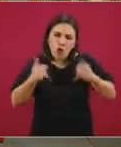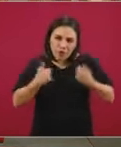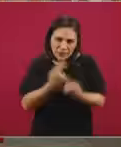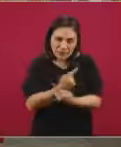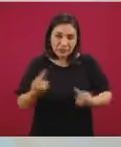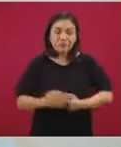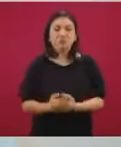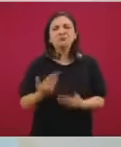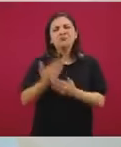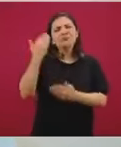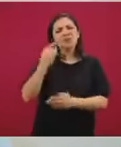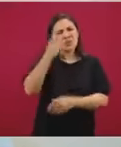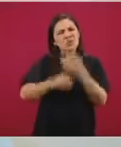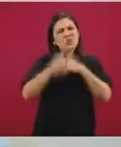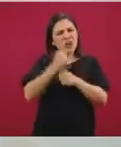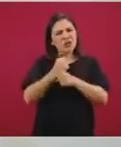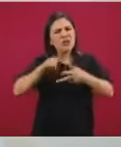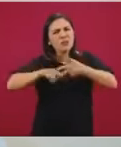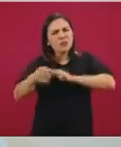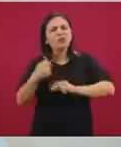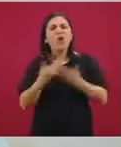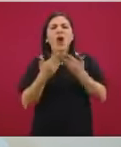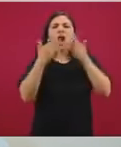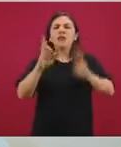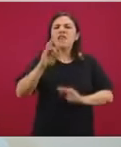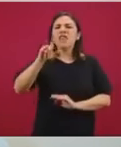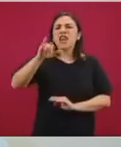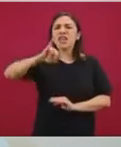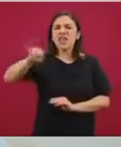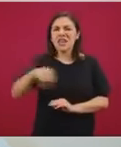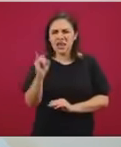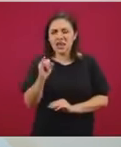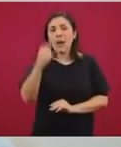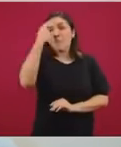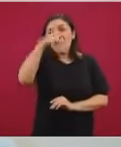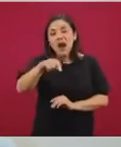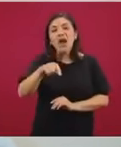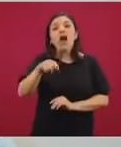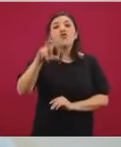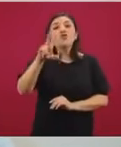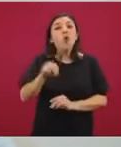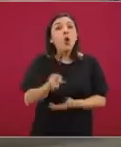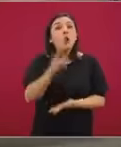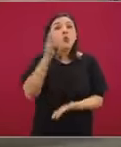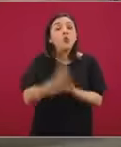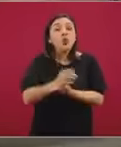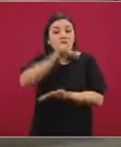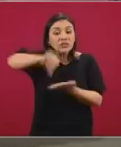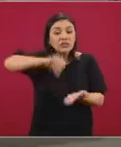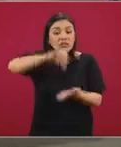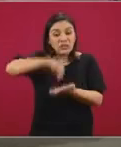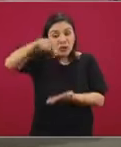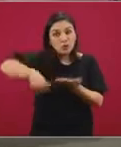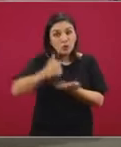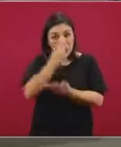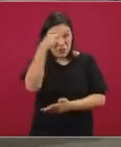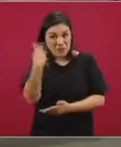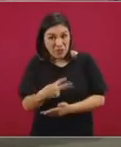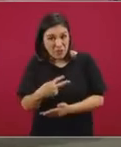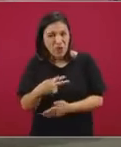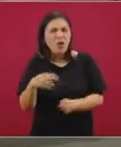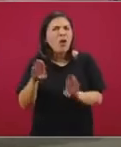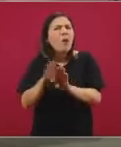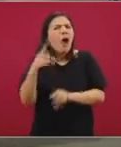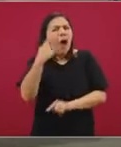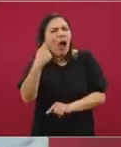pasado abrimos la FILIC, de hecho, para que no estuviera solamente centrada en la Ciudad de México, como había